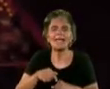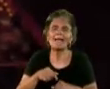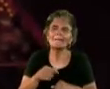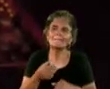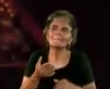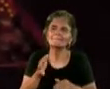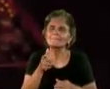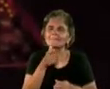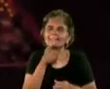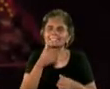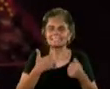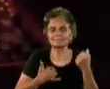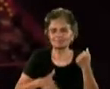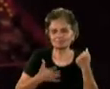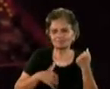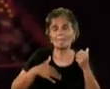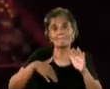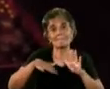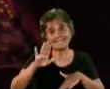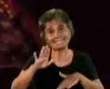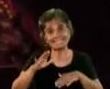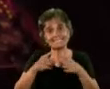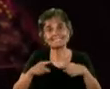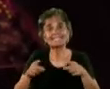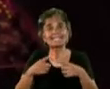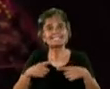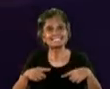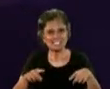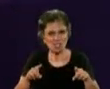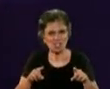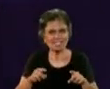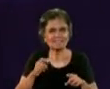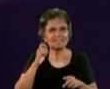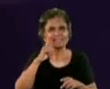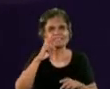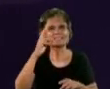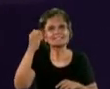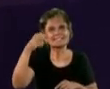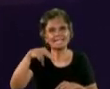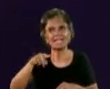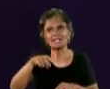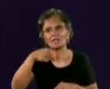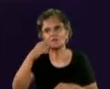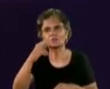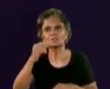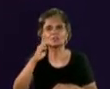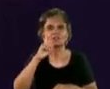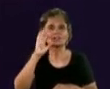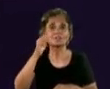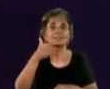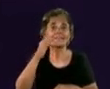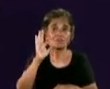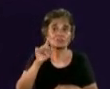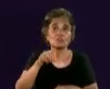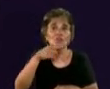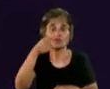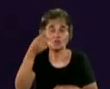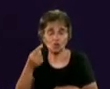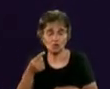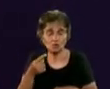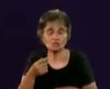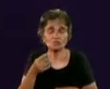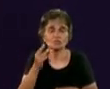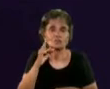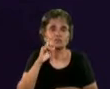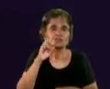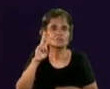con canciones como Alicia en el País de Serú Girán, Despiértate Nena de Pescado Rabioso y Par Mil de Divididos,